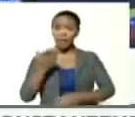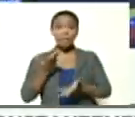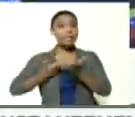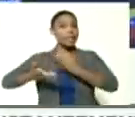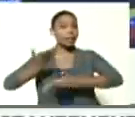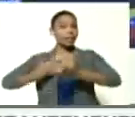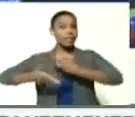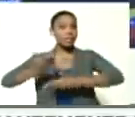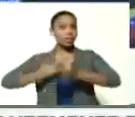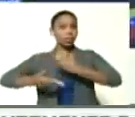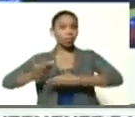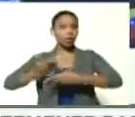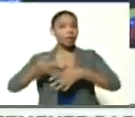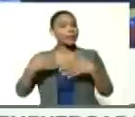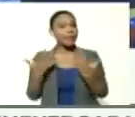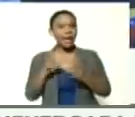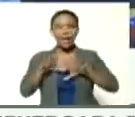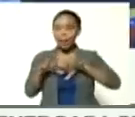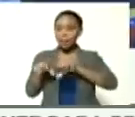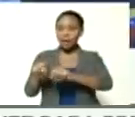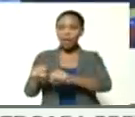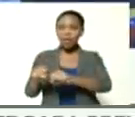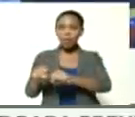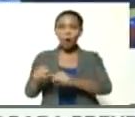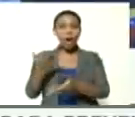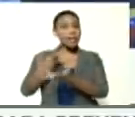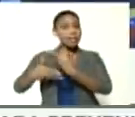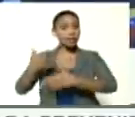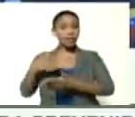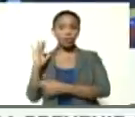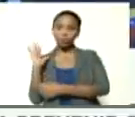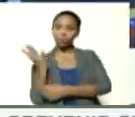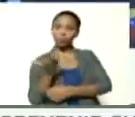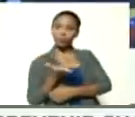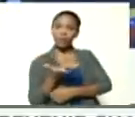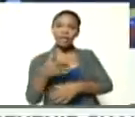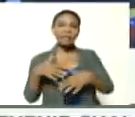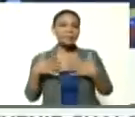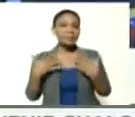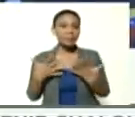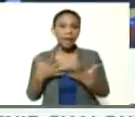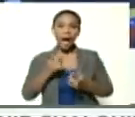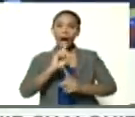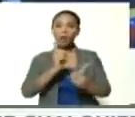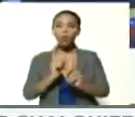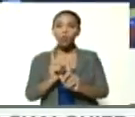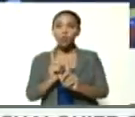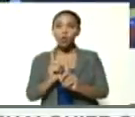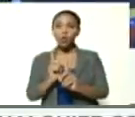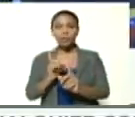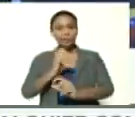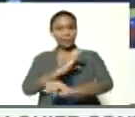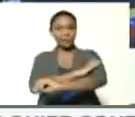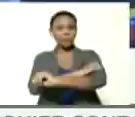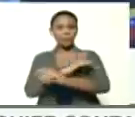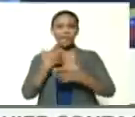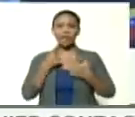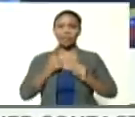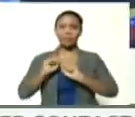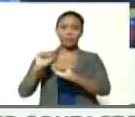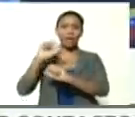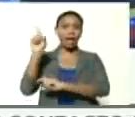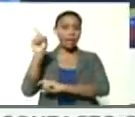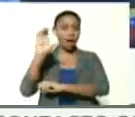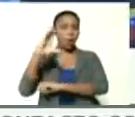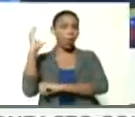servicio del capitalismo, al servicio de las burguesías y en particular de la oligarquía